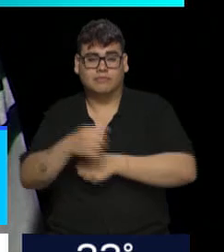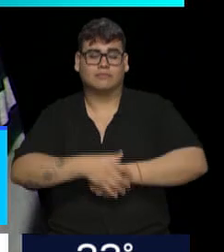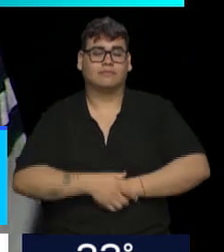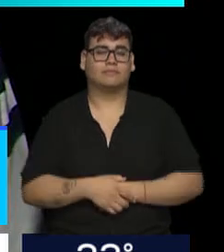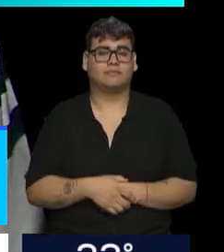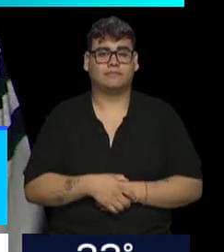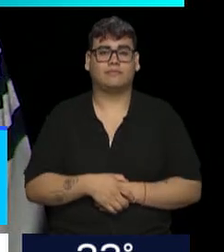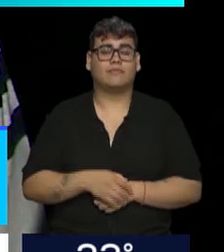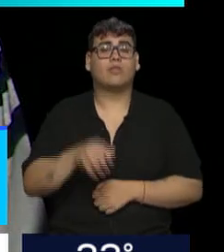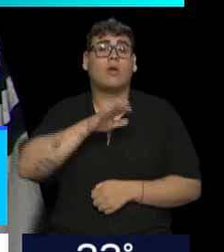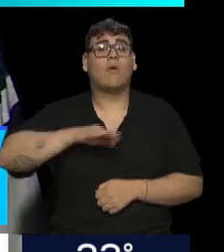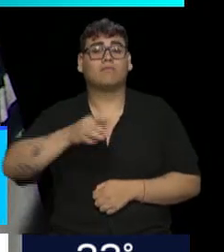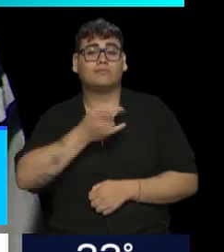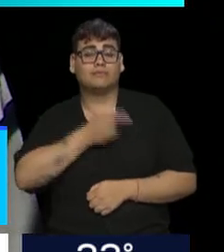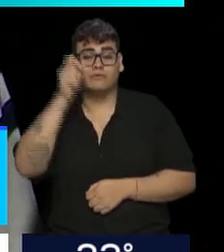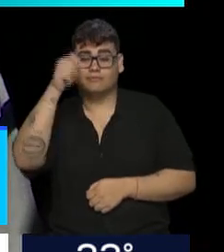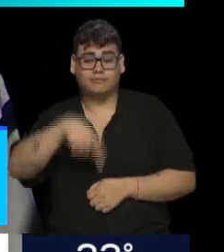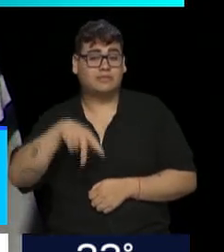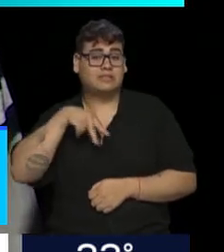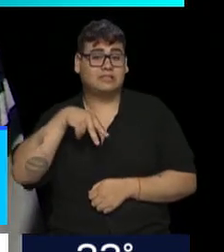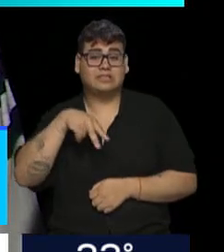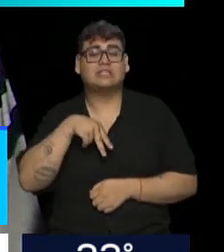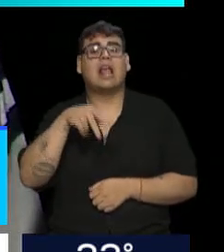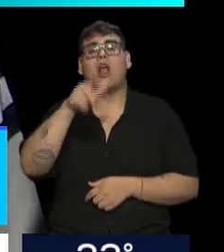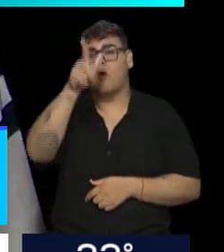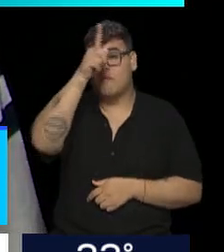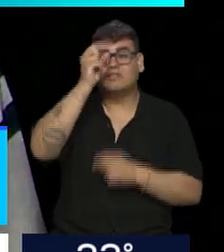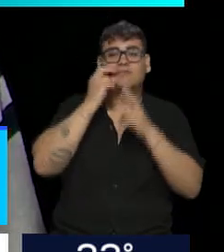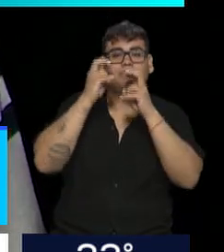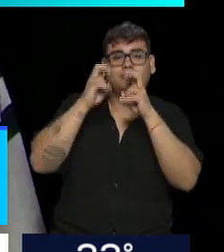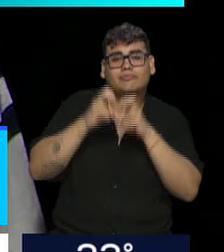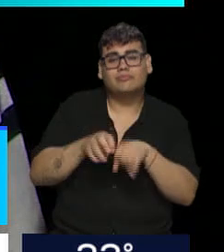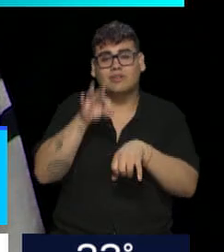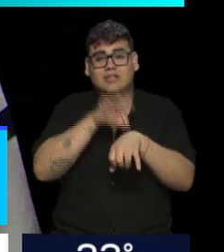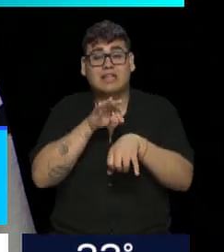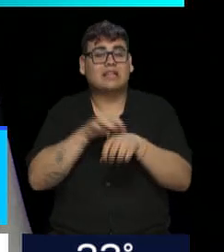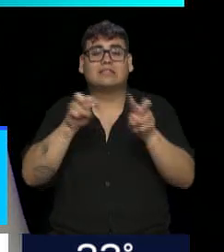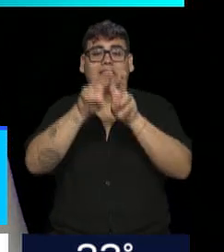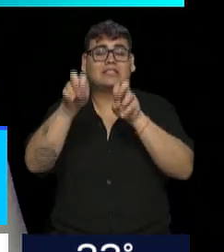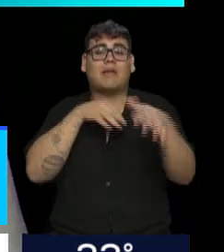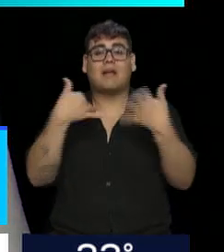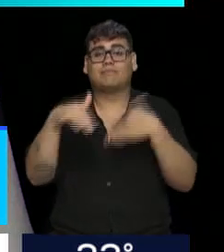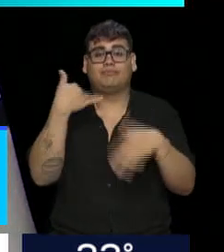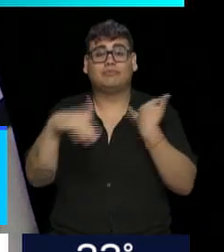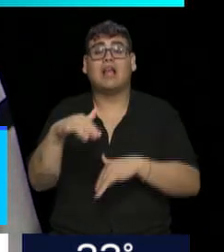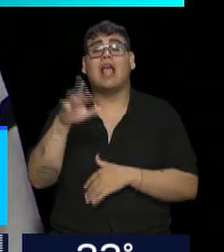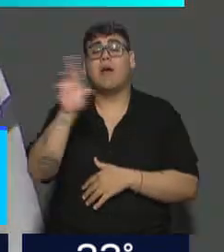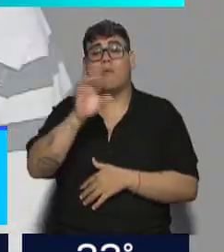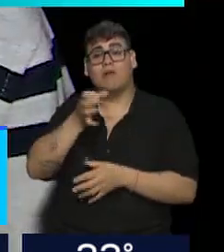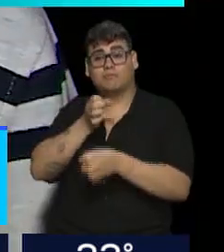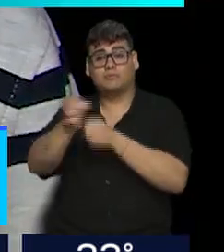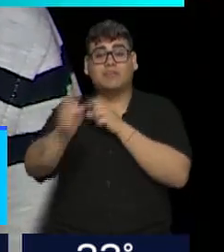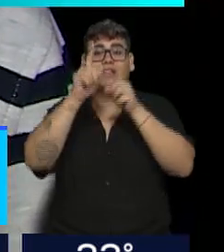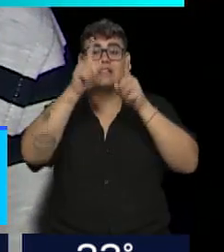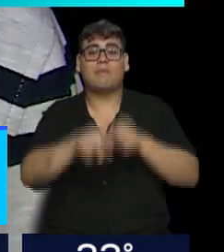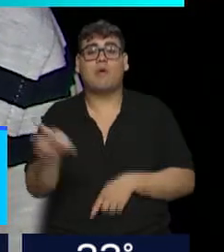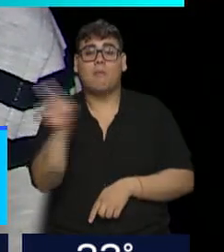acá el lugar con policía científica activando el protocolo de femicidio con la presencia de la forense también en el lugar